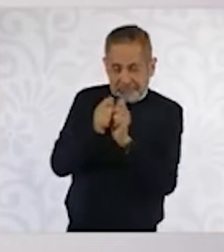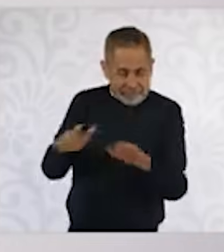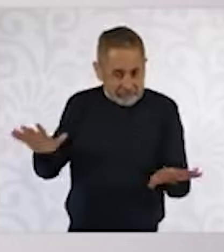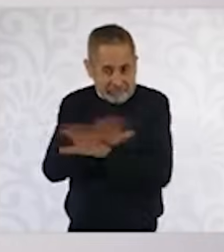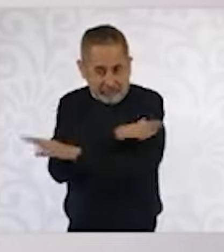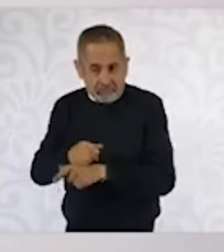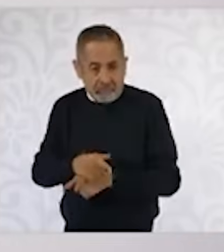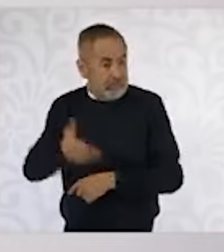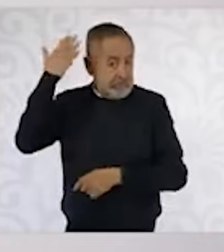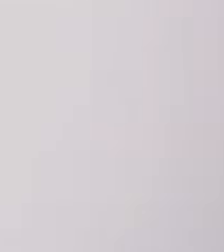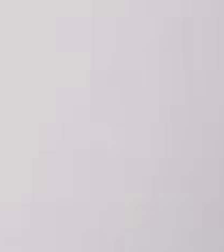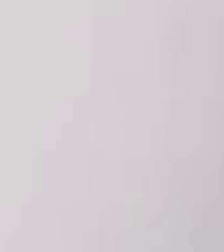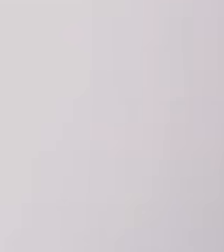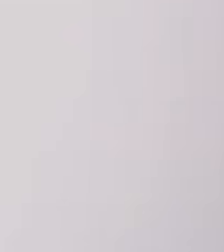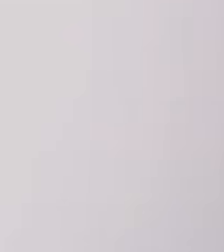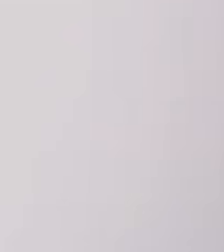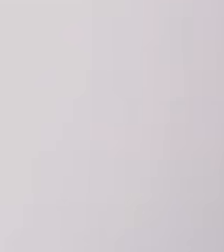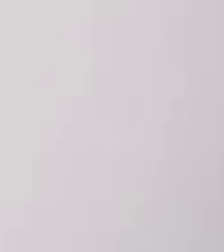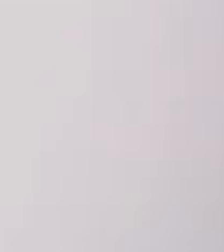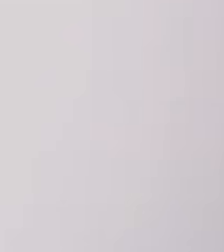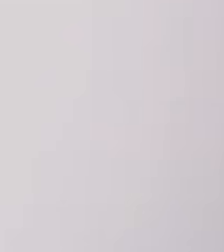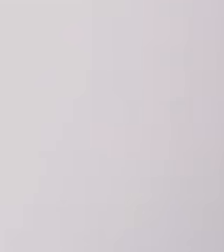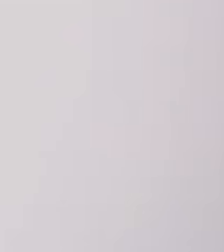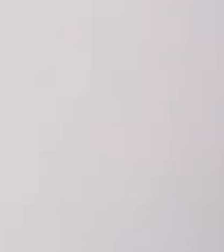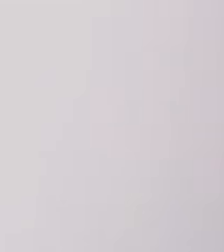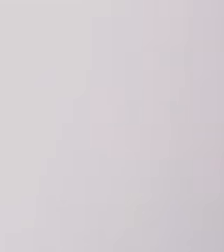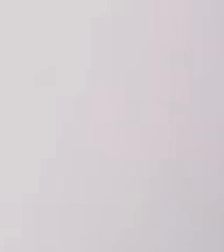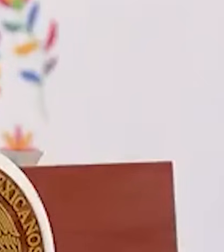la represión venía desde el Estado.